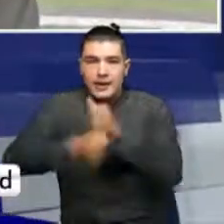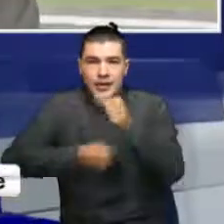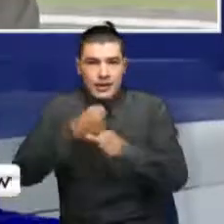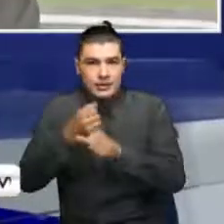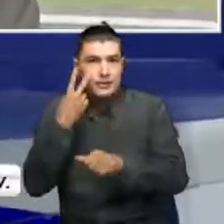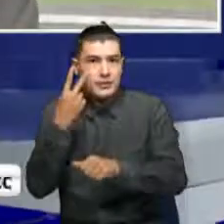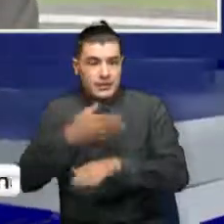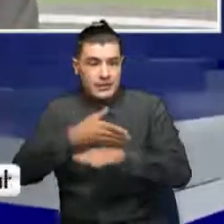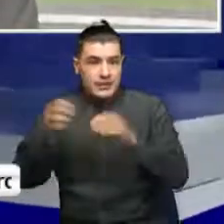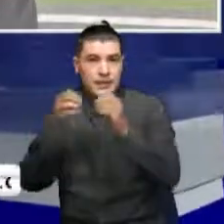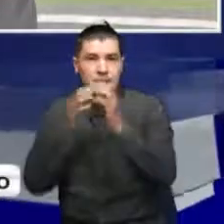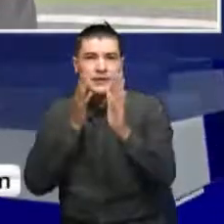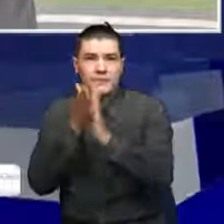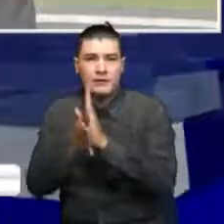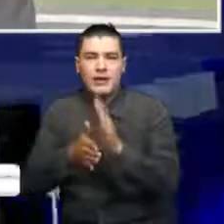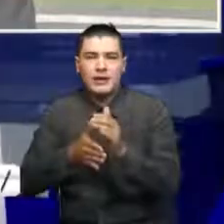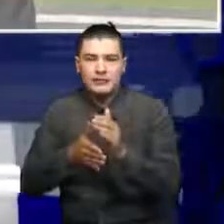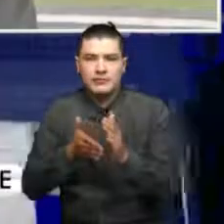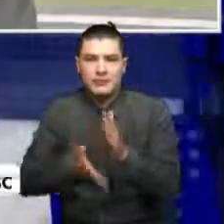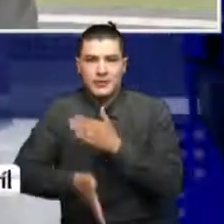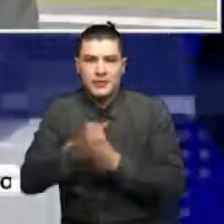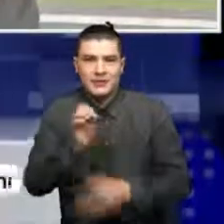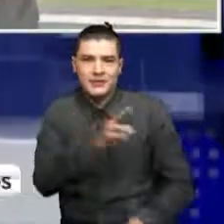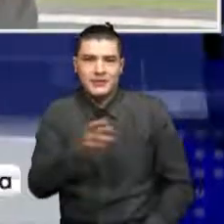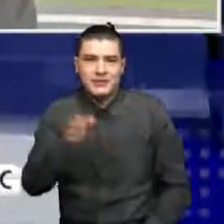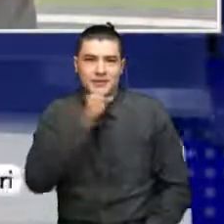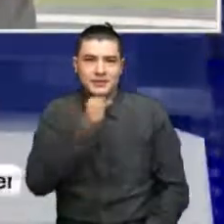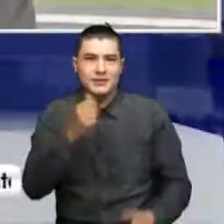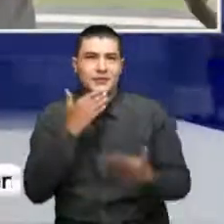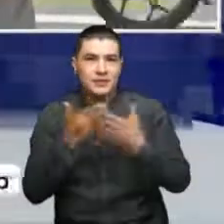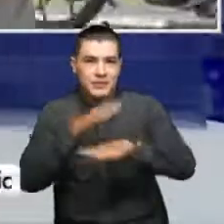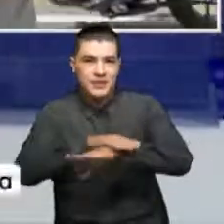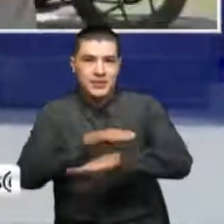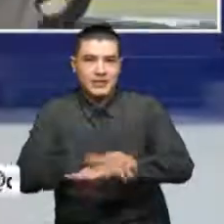del hígado en bucaramanga continúan ustedes compañeros en estudio